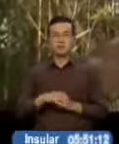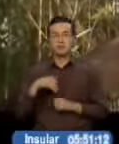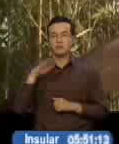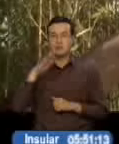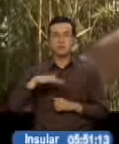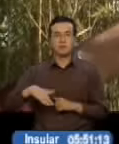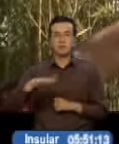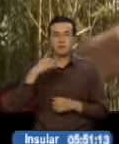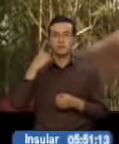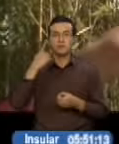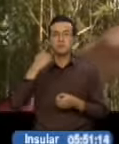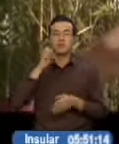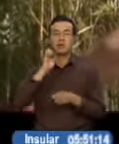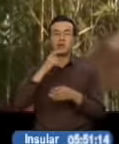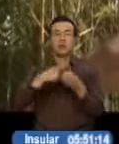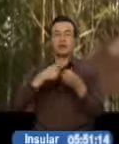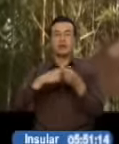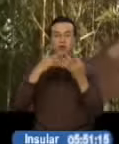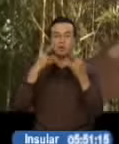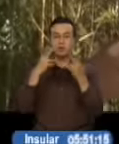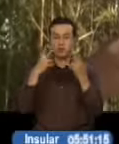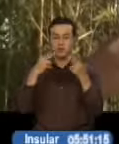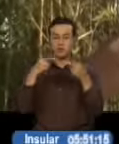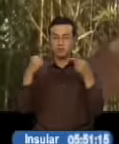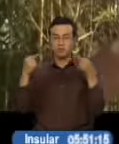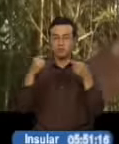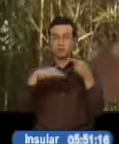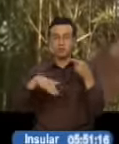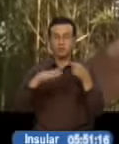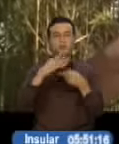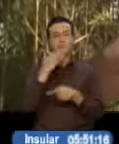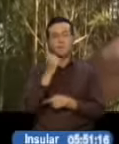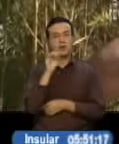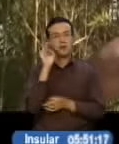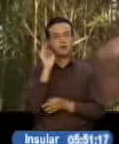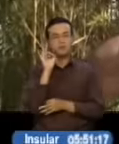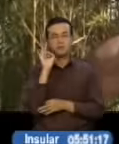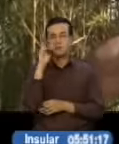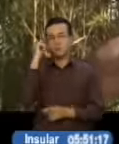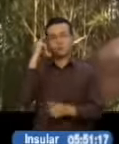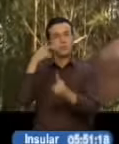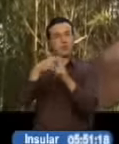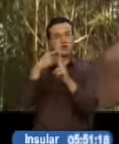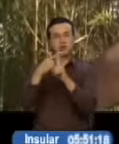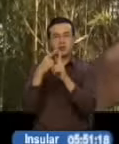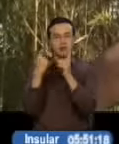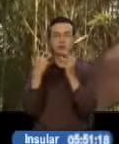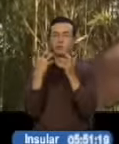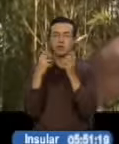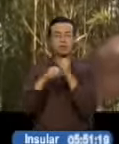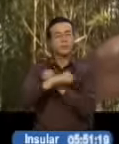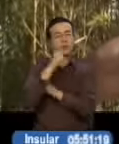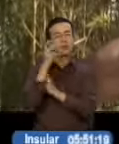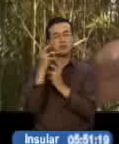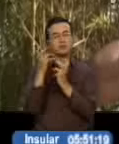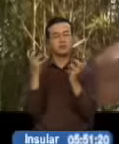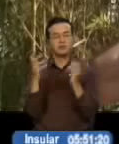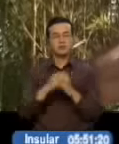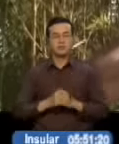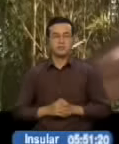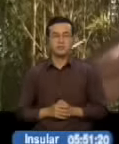local, esperemos nosotros hacer las cosas de la mejor manera, sacar un resultado positivo del local y eso que nos pueda